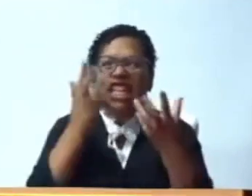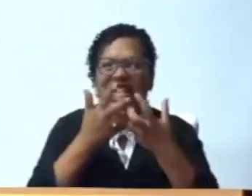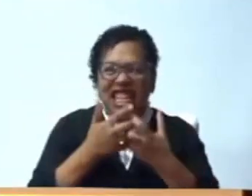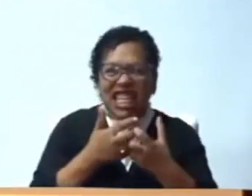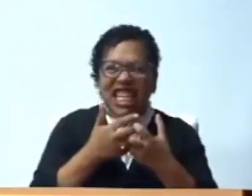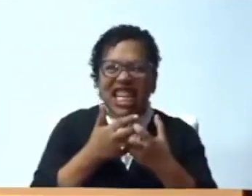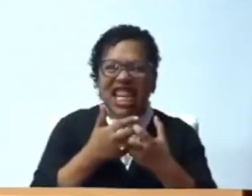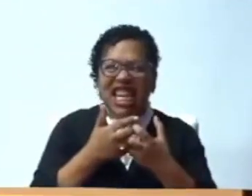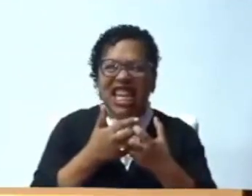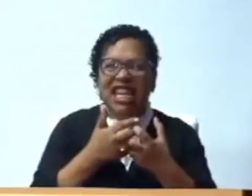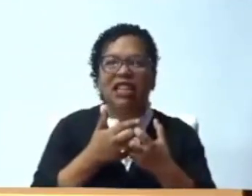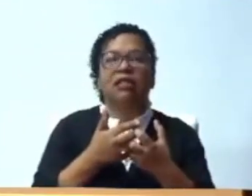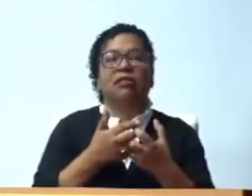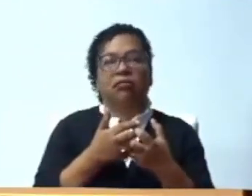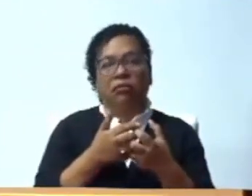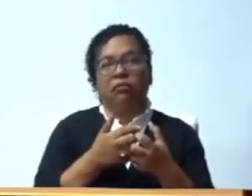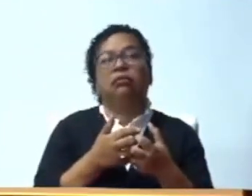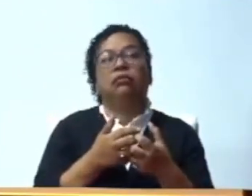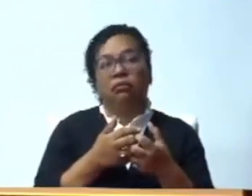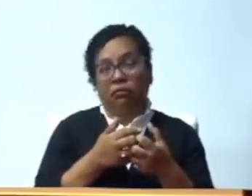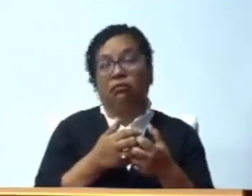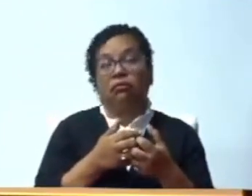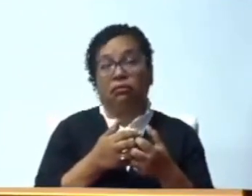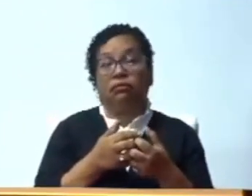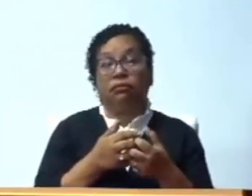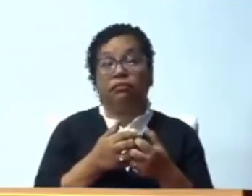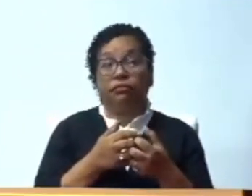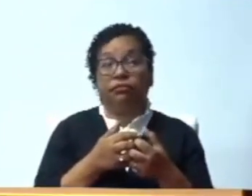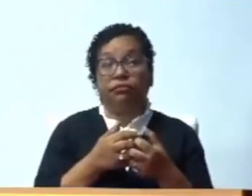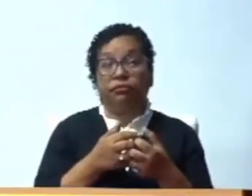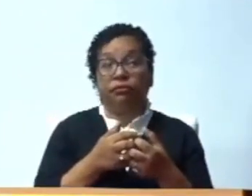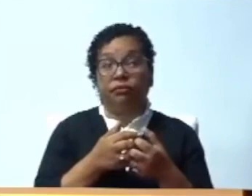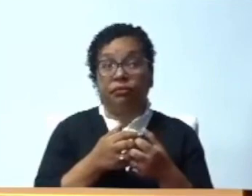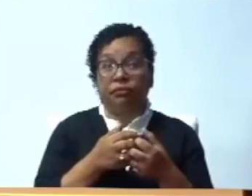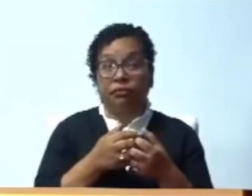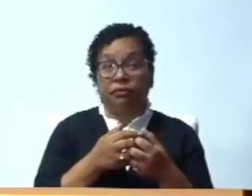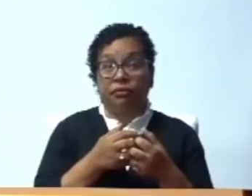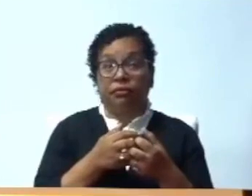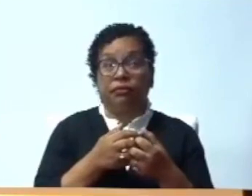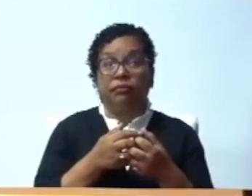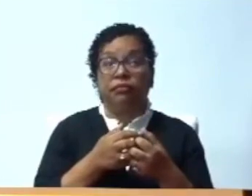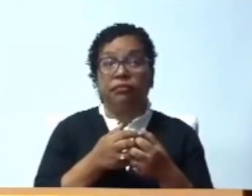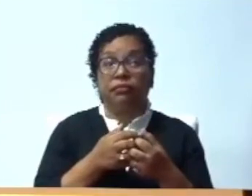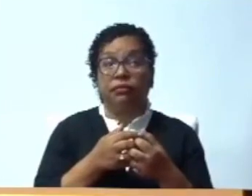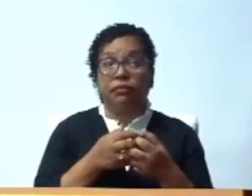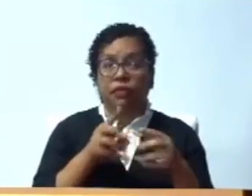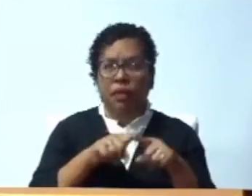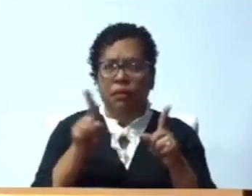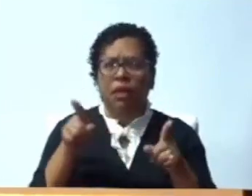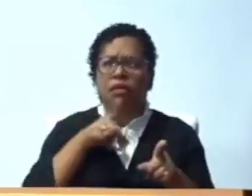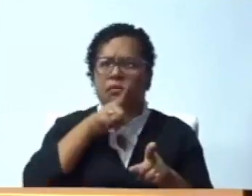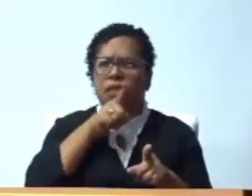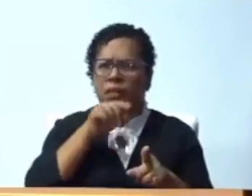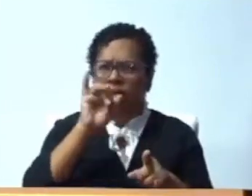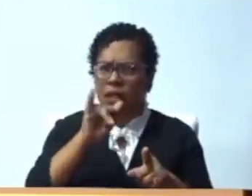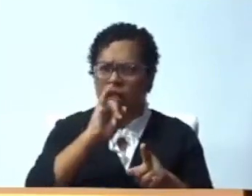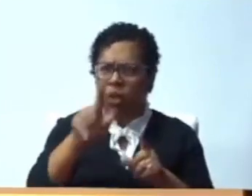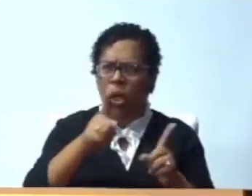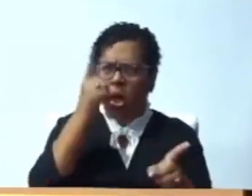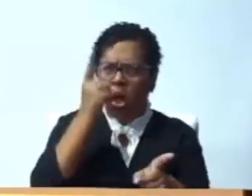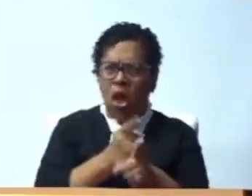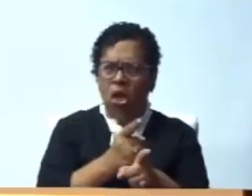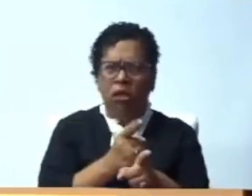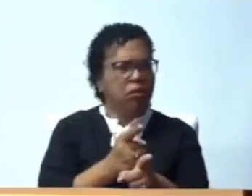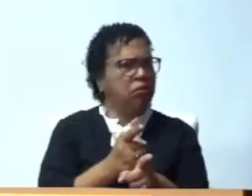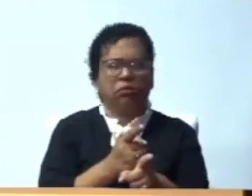de la política por otros medios nosotros honorables señor presidente